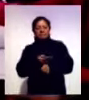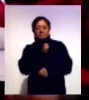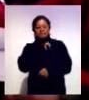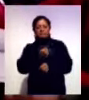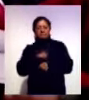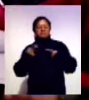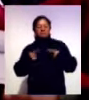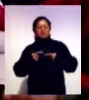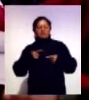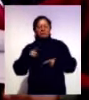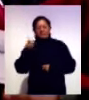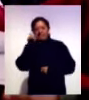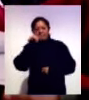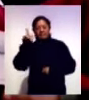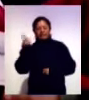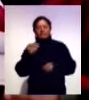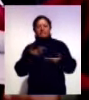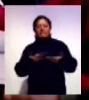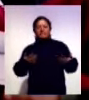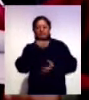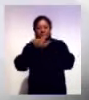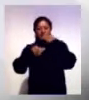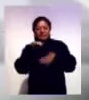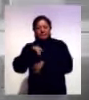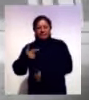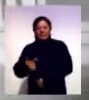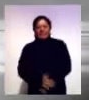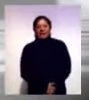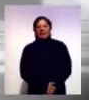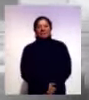Con información de Marian Gómez, Ahora Noticias.